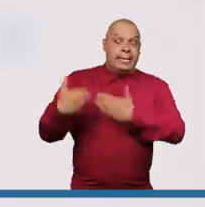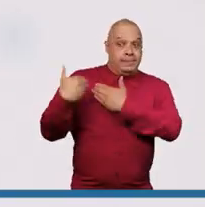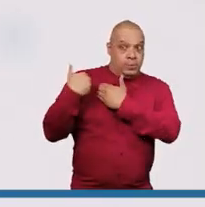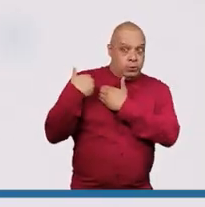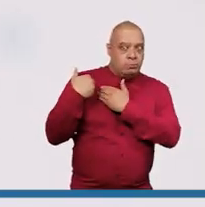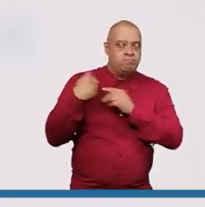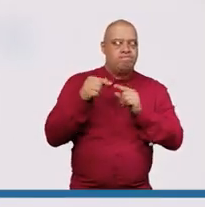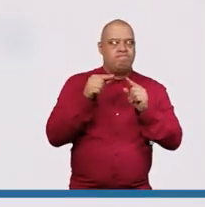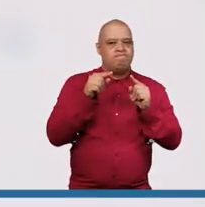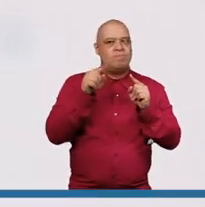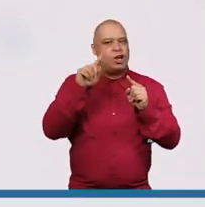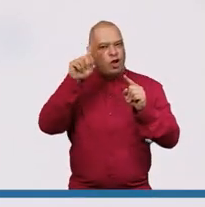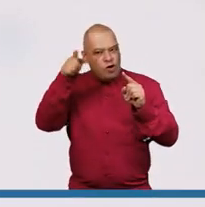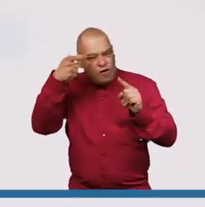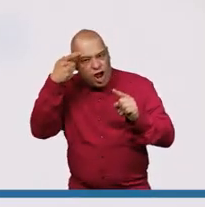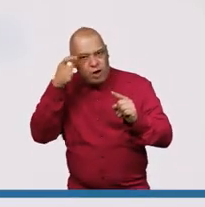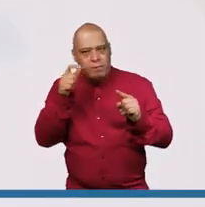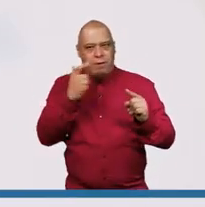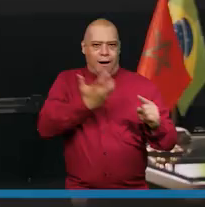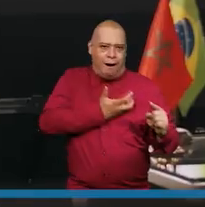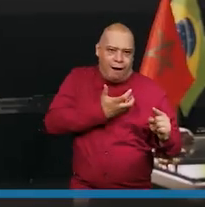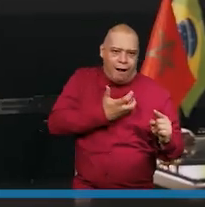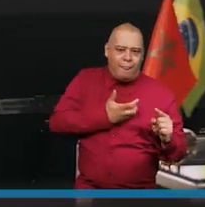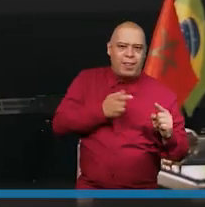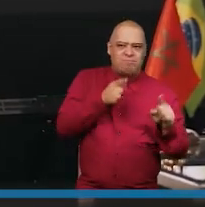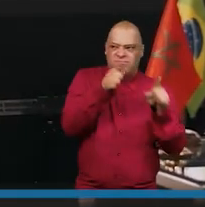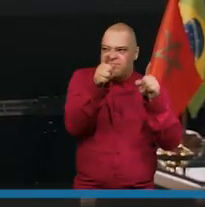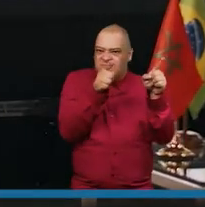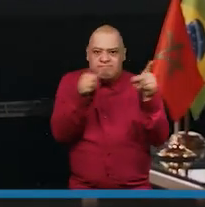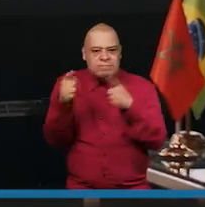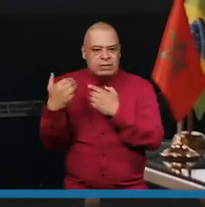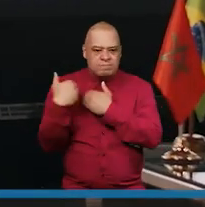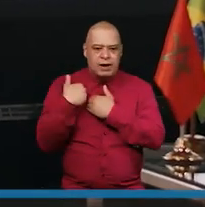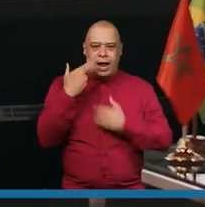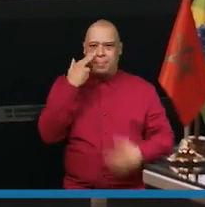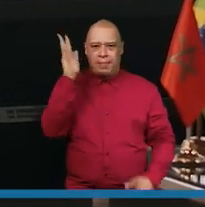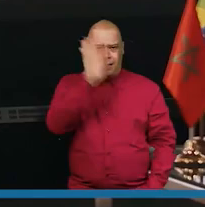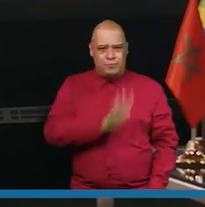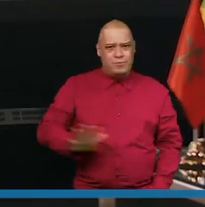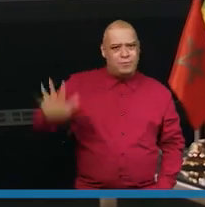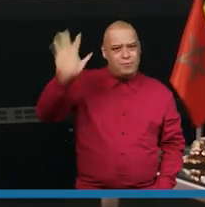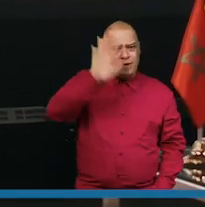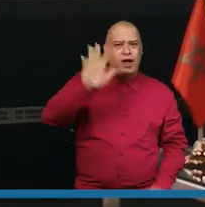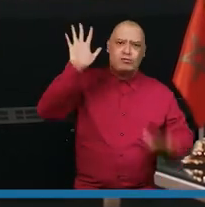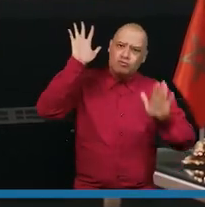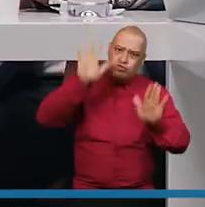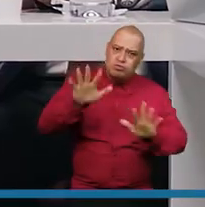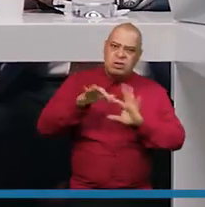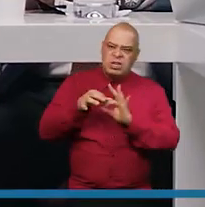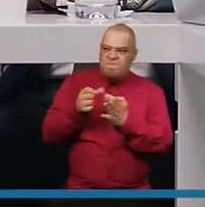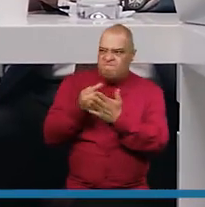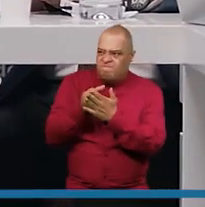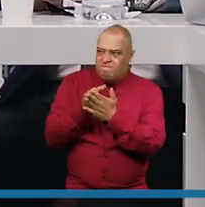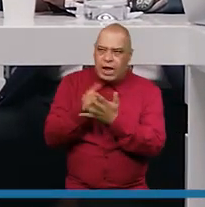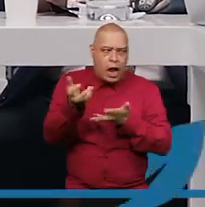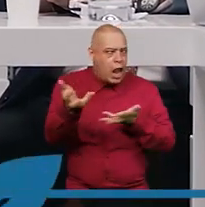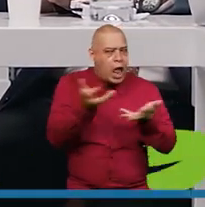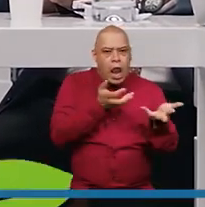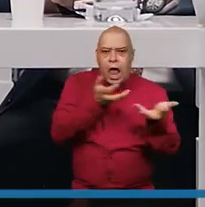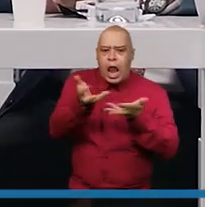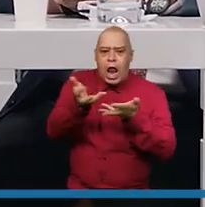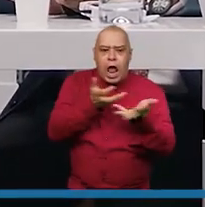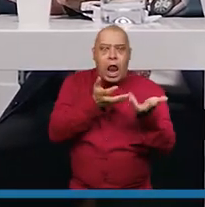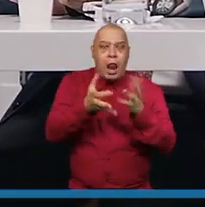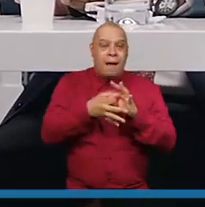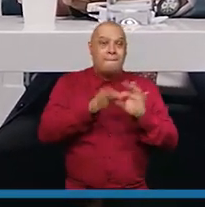hablar, eso es lo que se están responsabilizando gobernadores, alcaldes a lo largo de todo el territorio nacional y